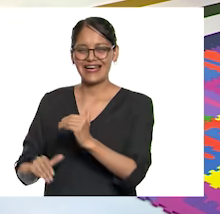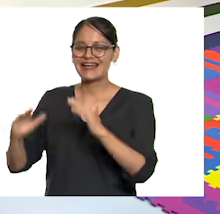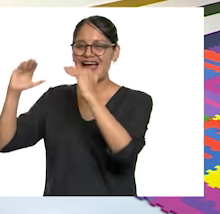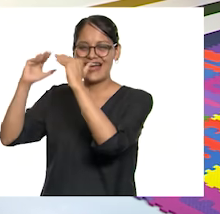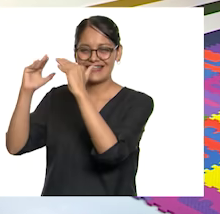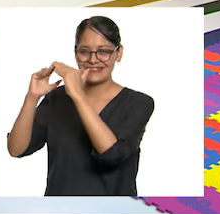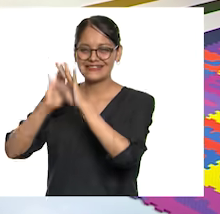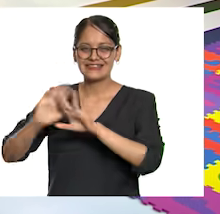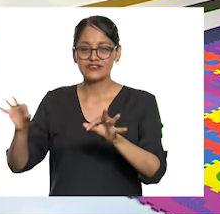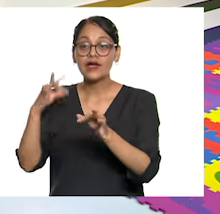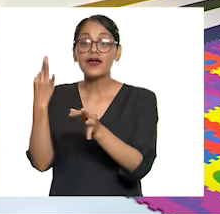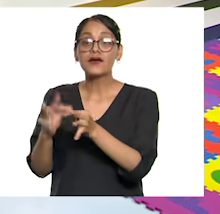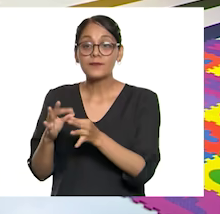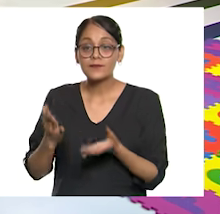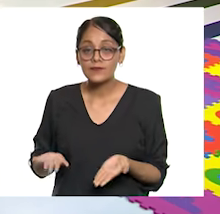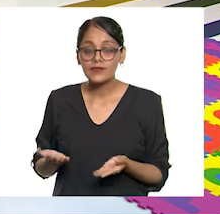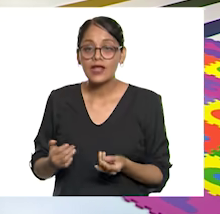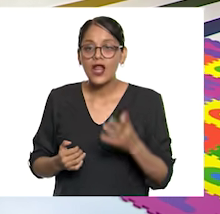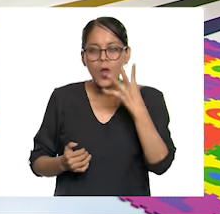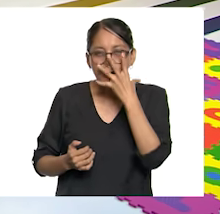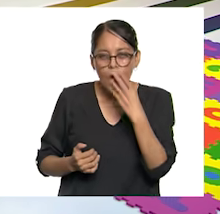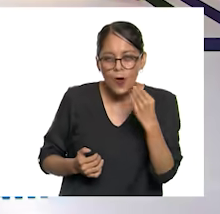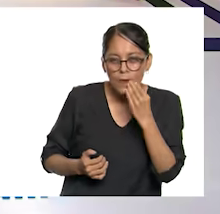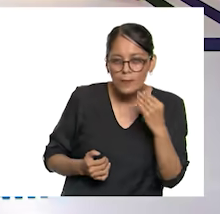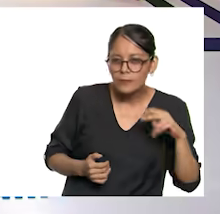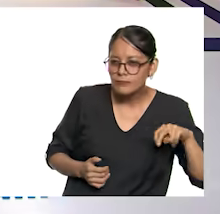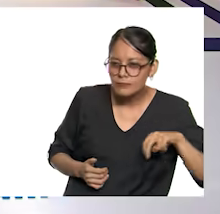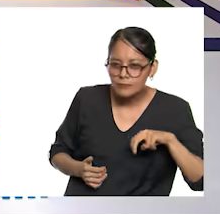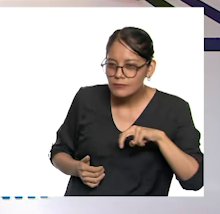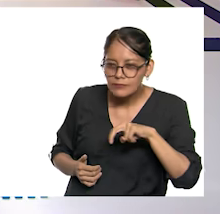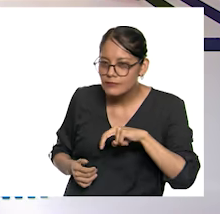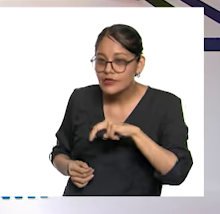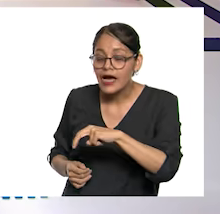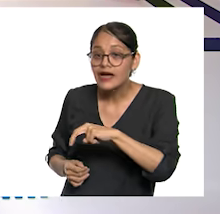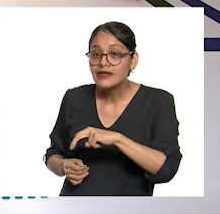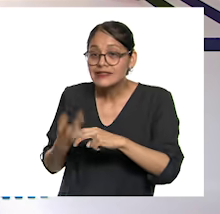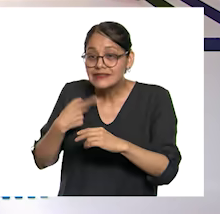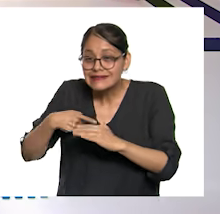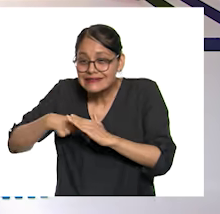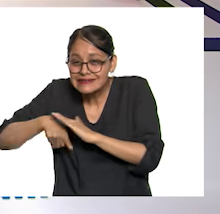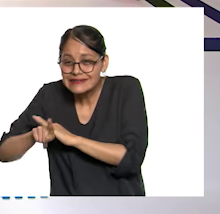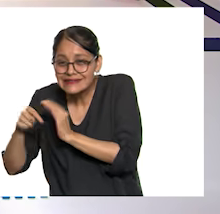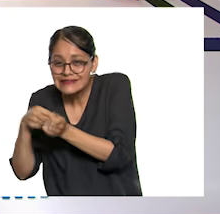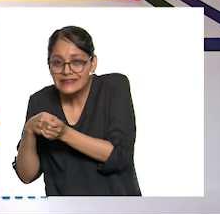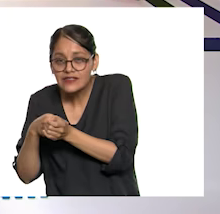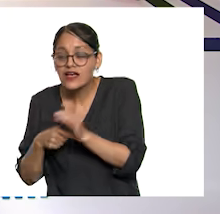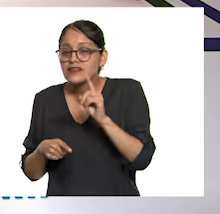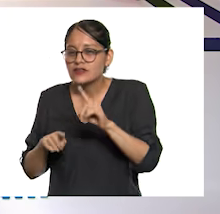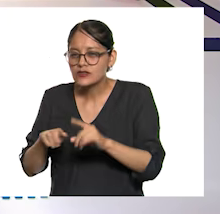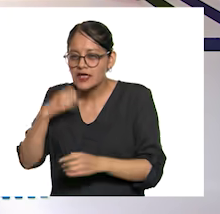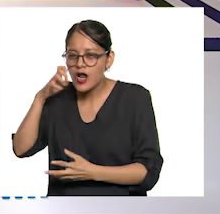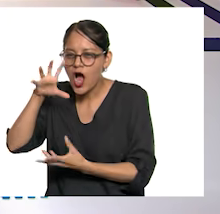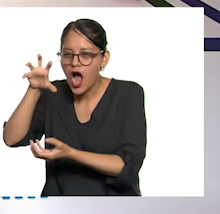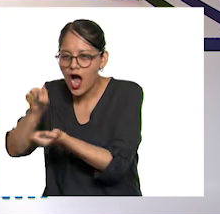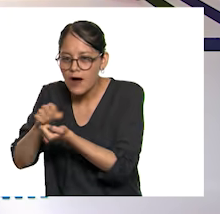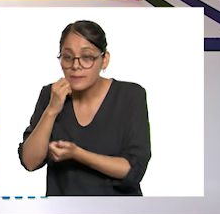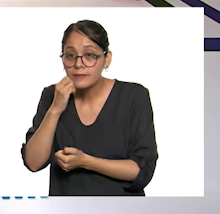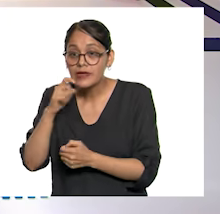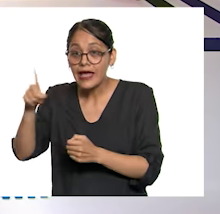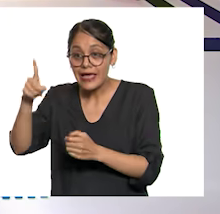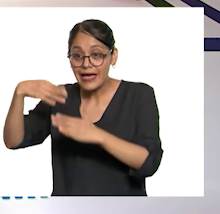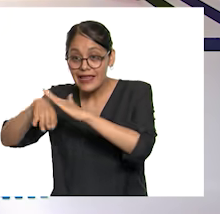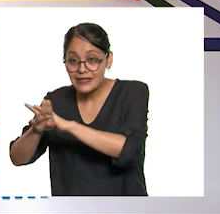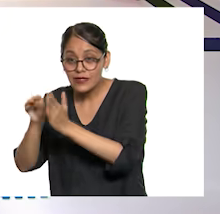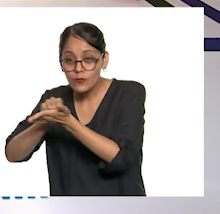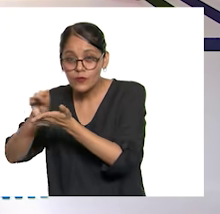hacer mi casita. Y entonces viene el lobo y me meto a mi casa. Le voy a comer. Y ya que el cochinito está dentro de su